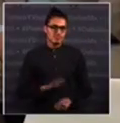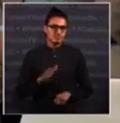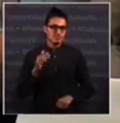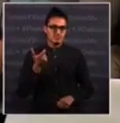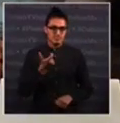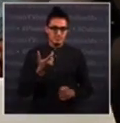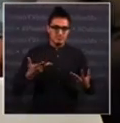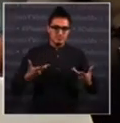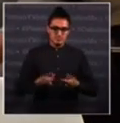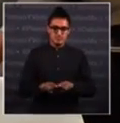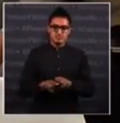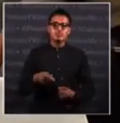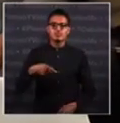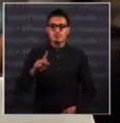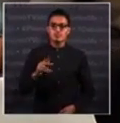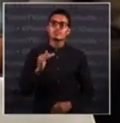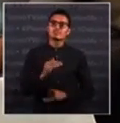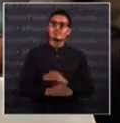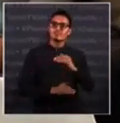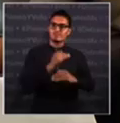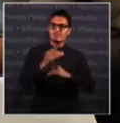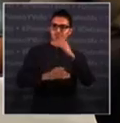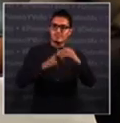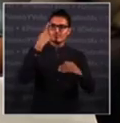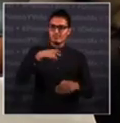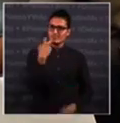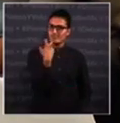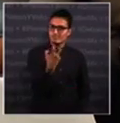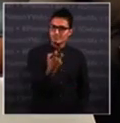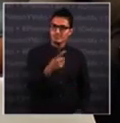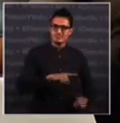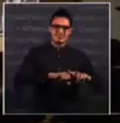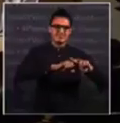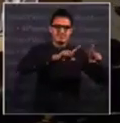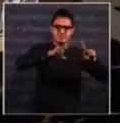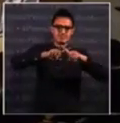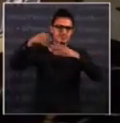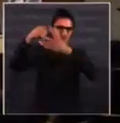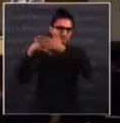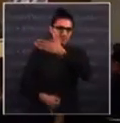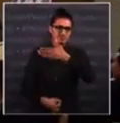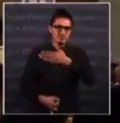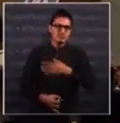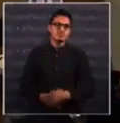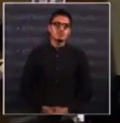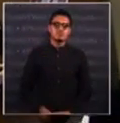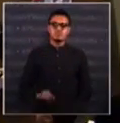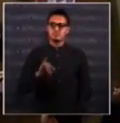vaya precisamente para esa diversidad que tiene el estado de Guanajuato en sus regiones.